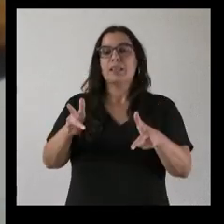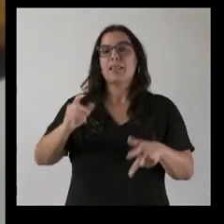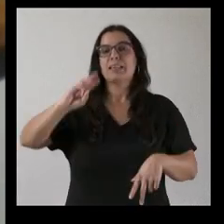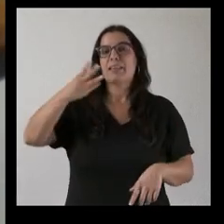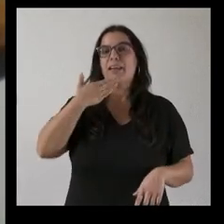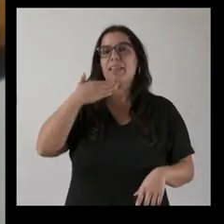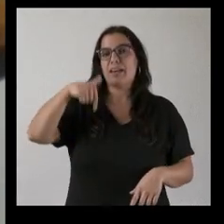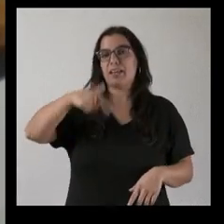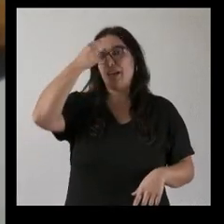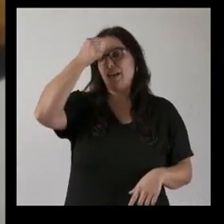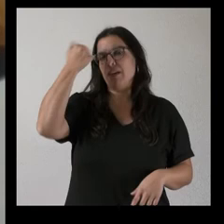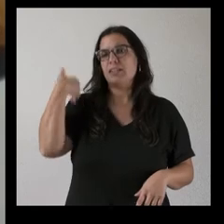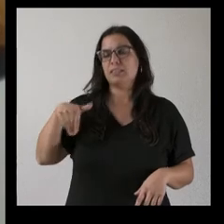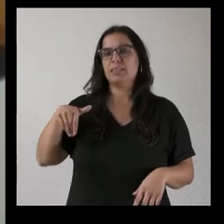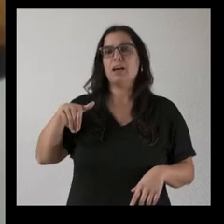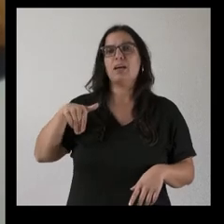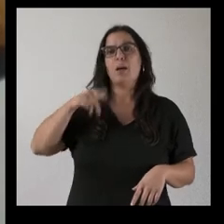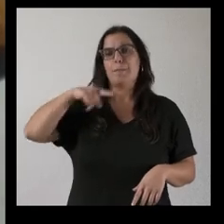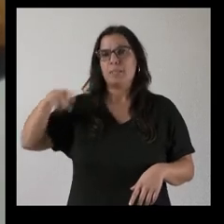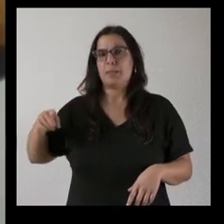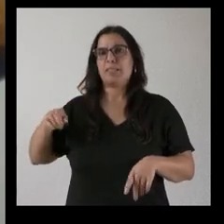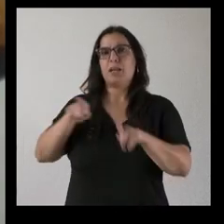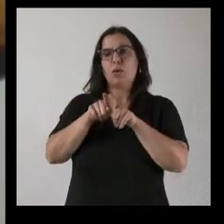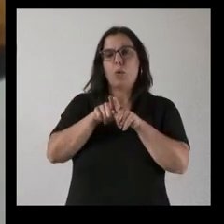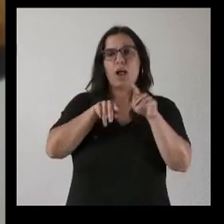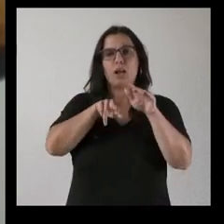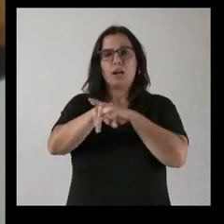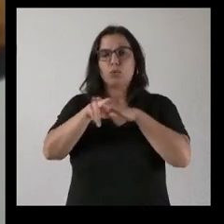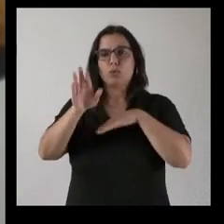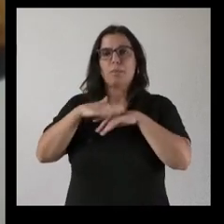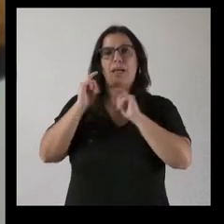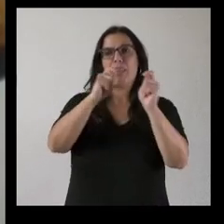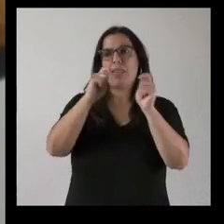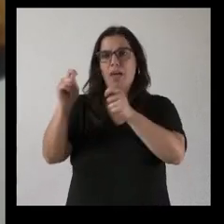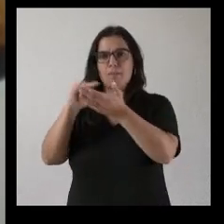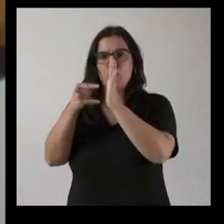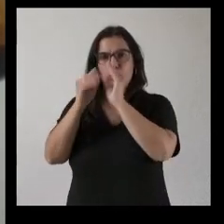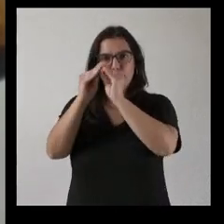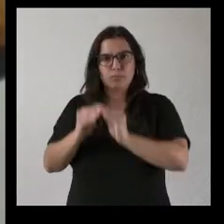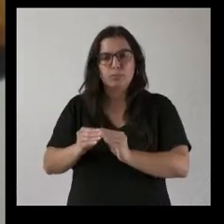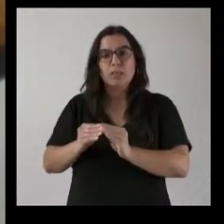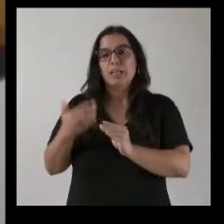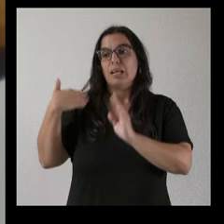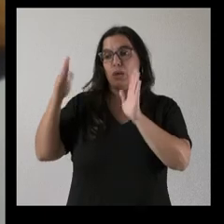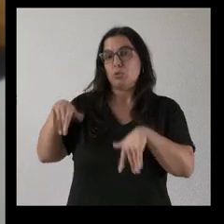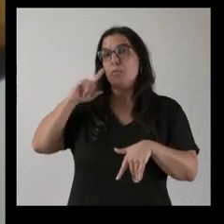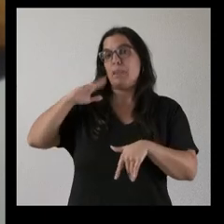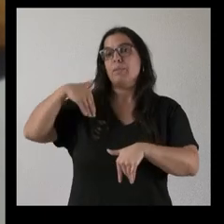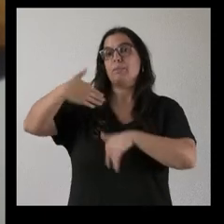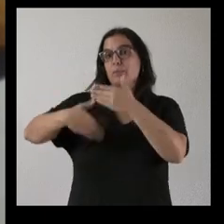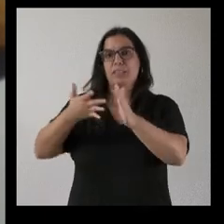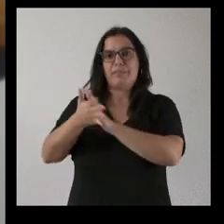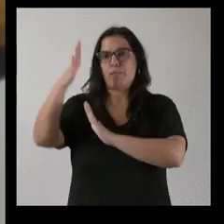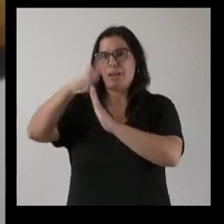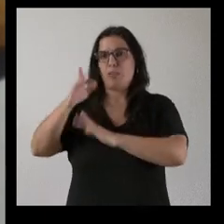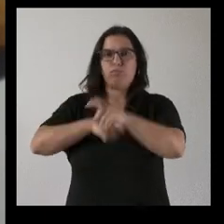llevamos varios meses de recursos a la adjudicación a la adjudicación de la radiación del proyecto el último Parece ser que se ha estimado con lo que se echa todo para atrás